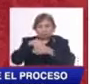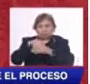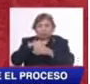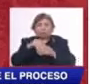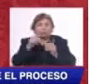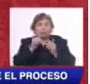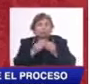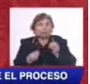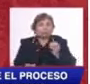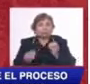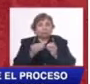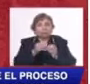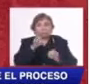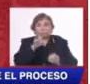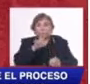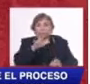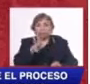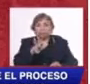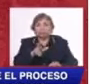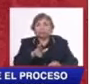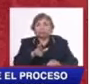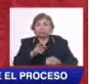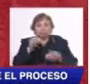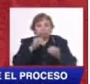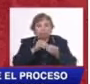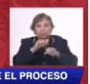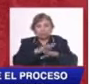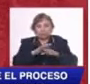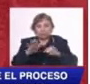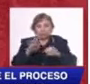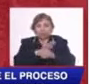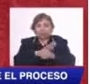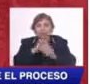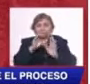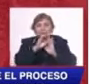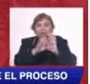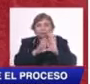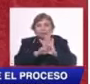generales complementarias 2023 completa el periodo constitucional